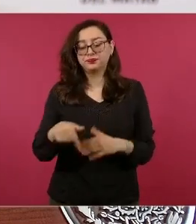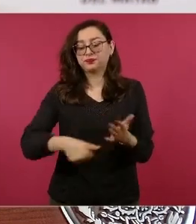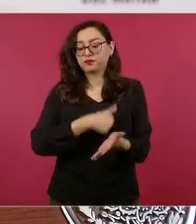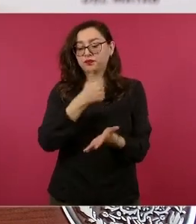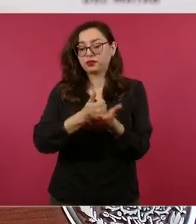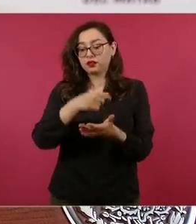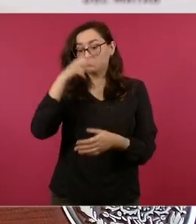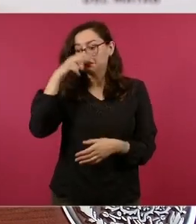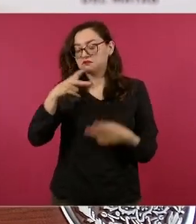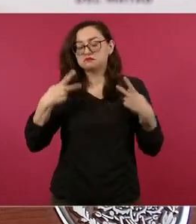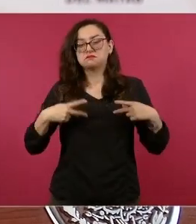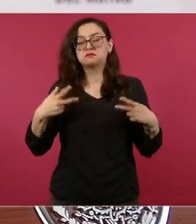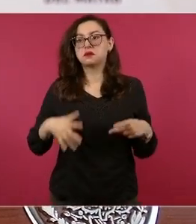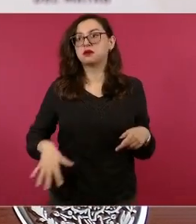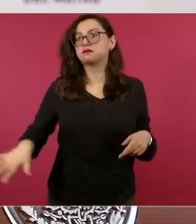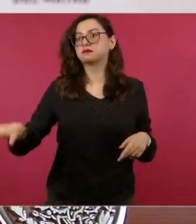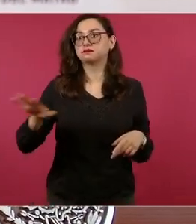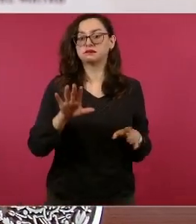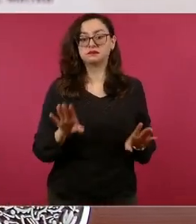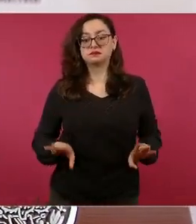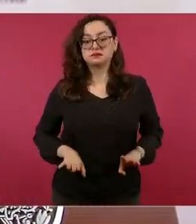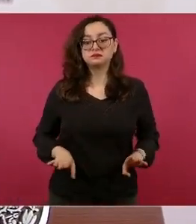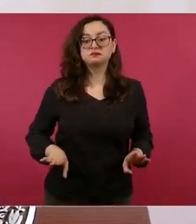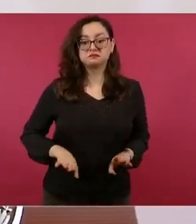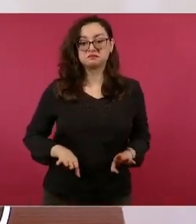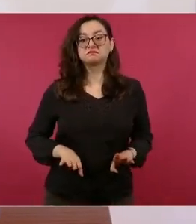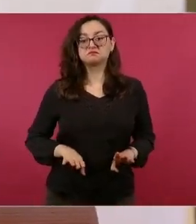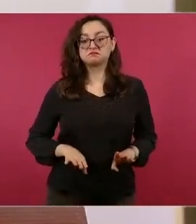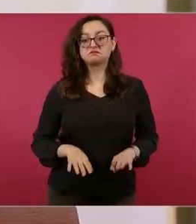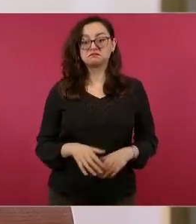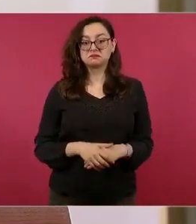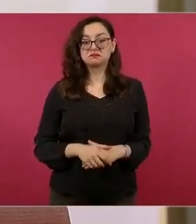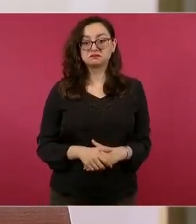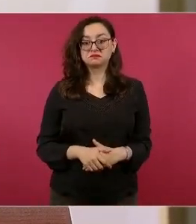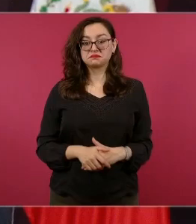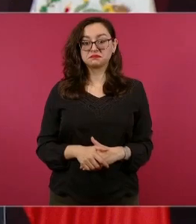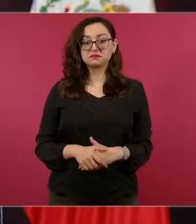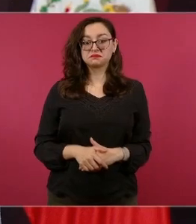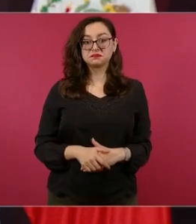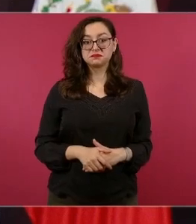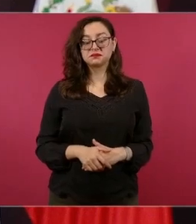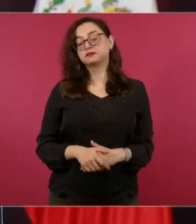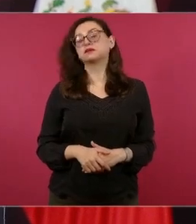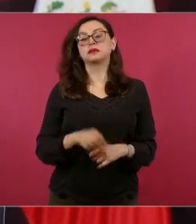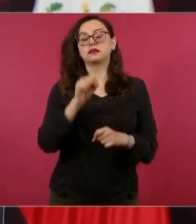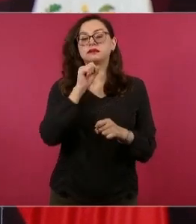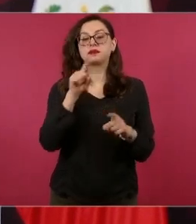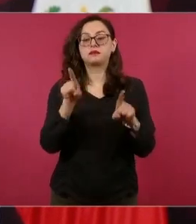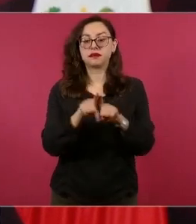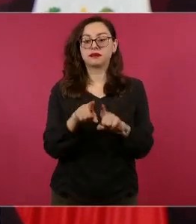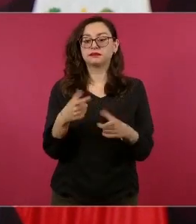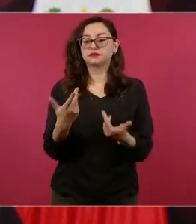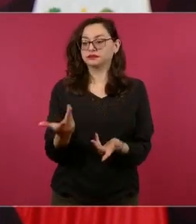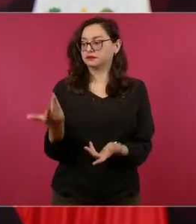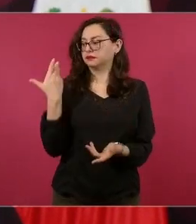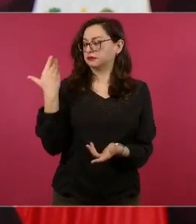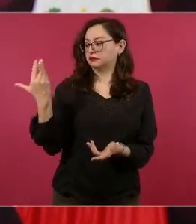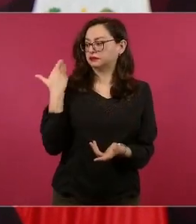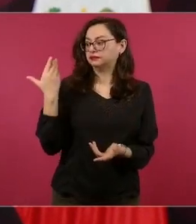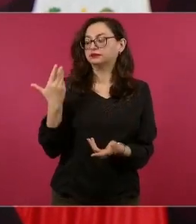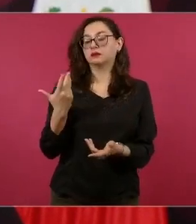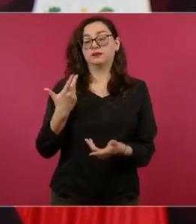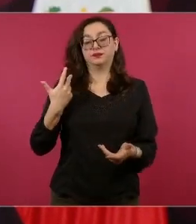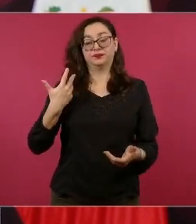Y además, ahora demostró que resistió el bombardeo